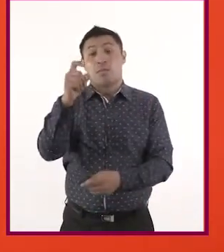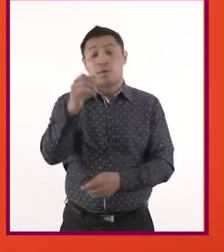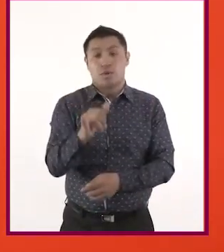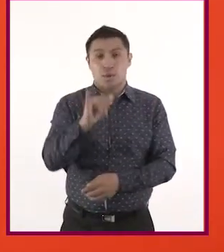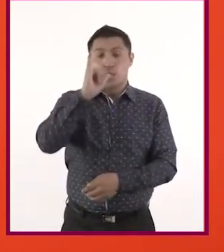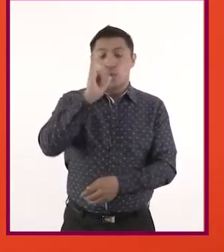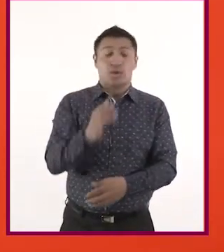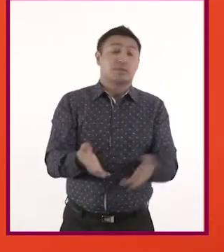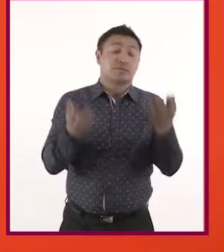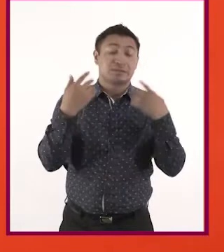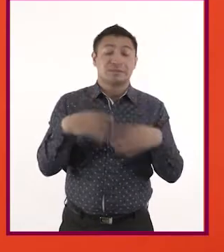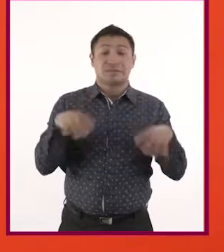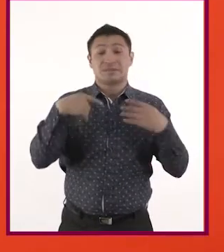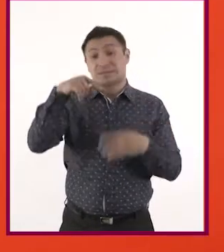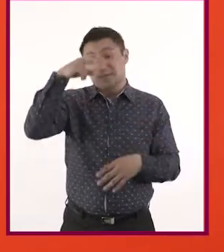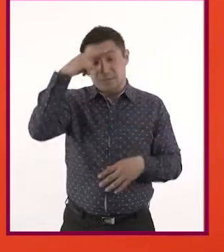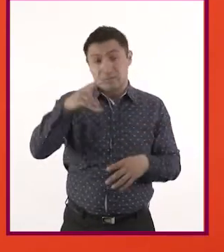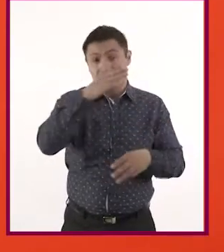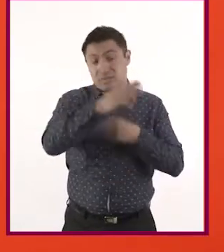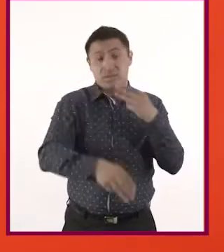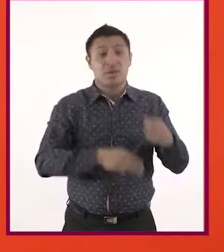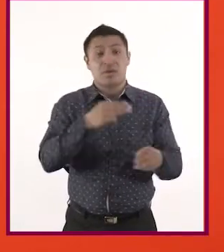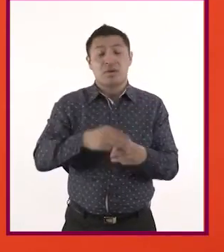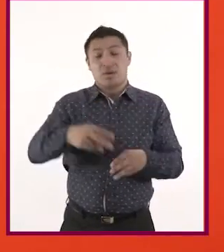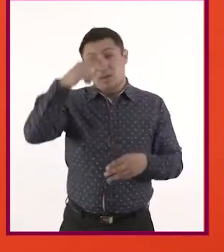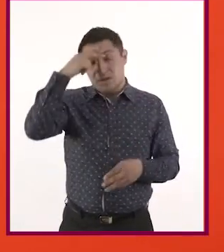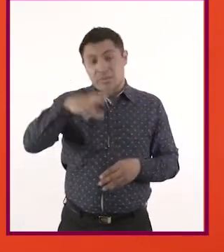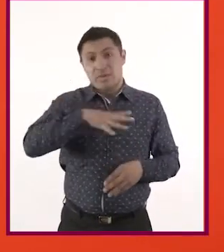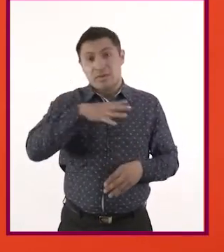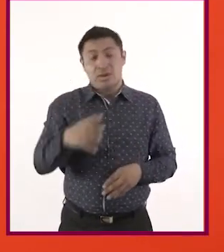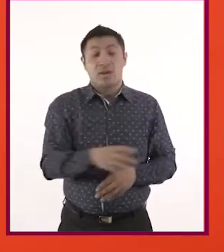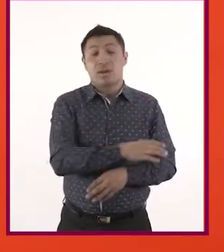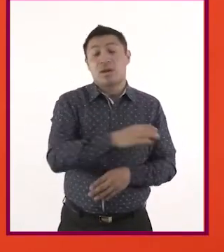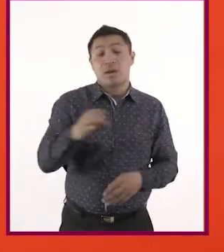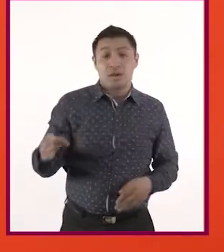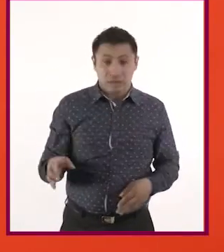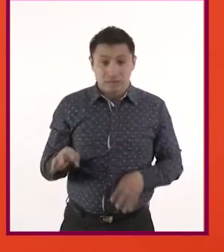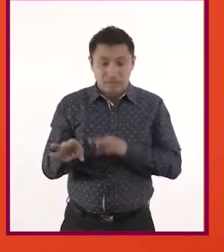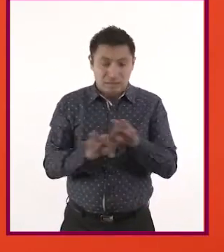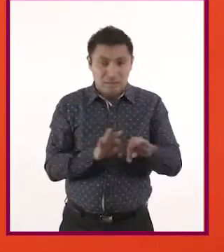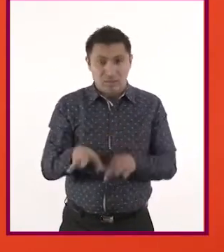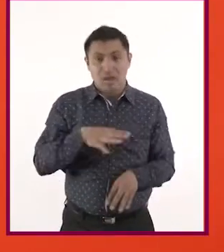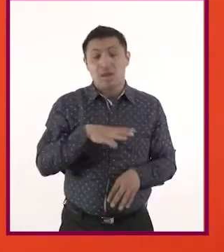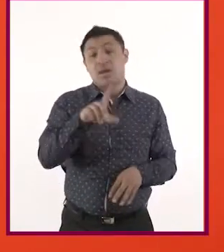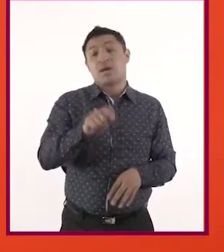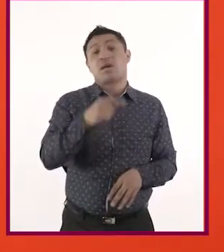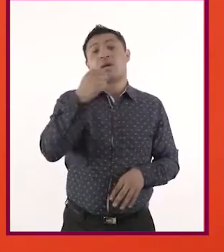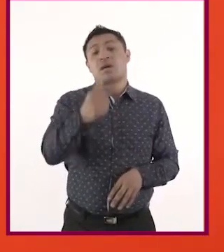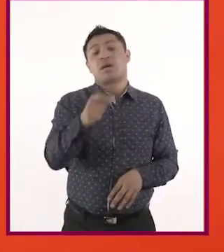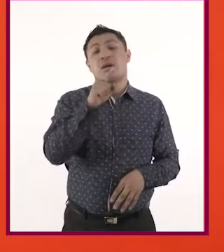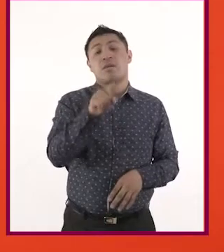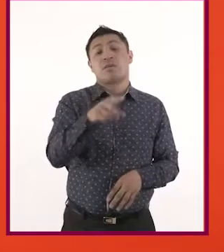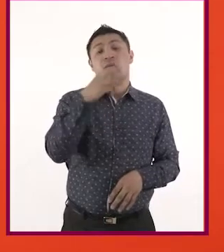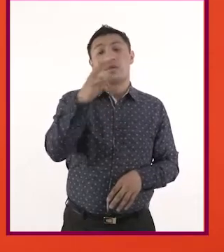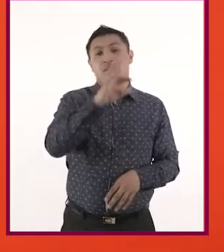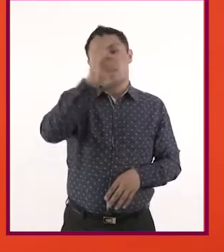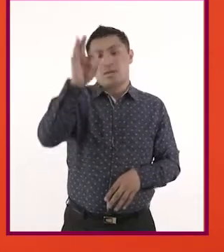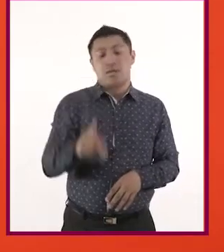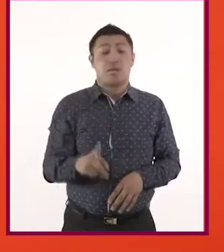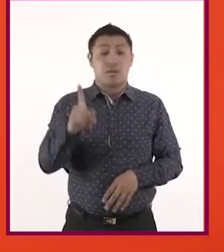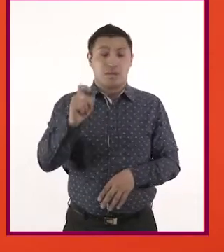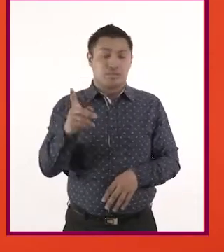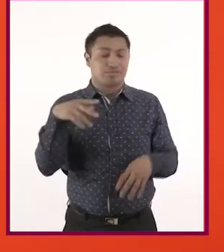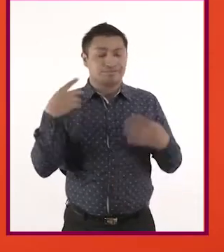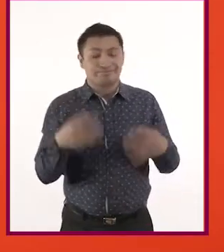dulce, tanto en México como en el mundo. En México, la agricultura y la ganadería consumen el 76.3% del agua